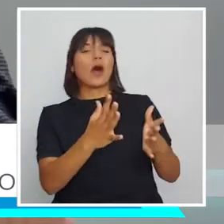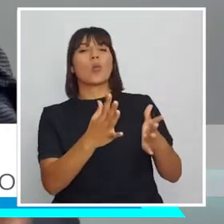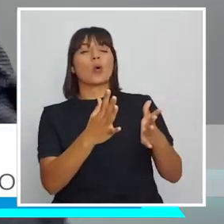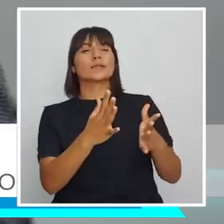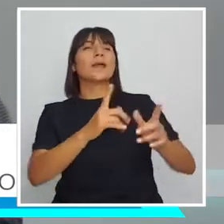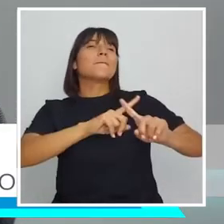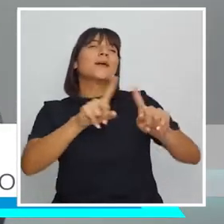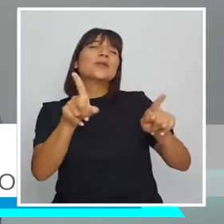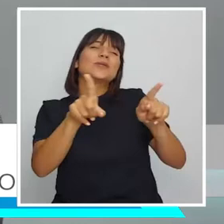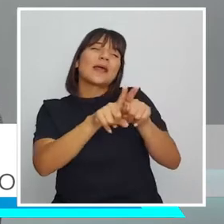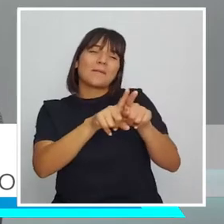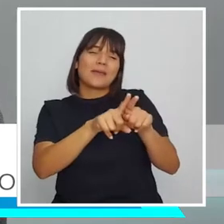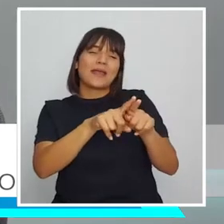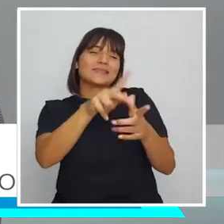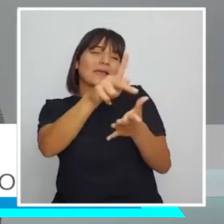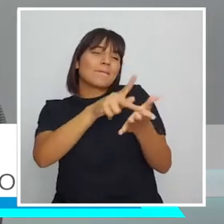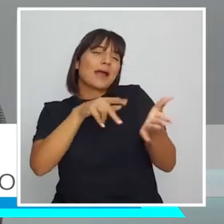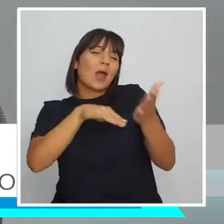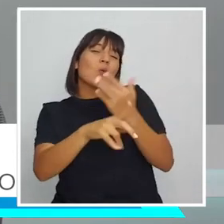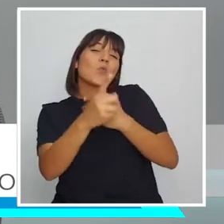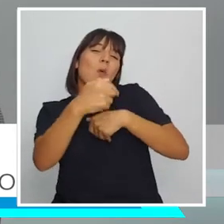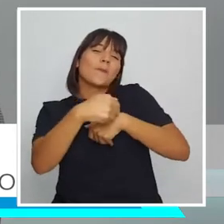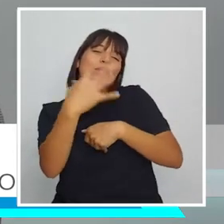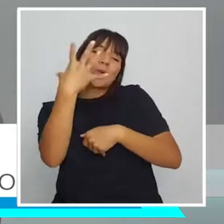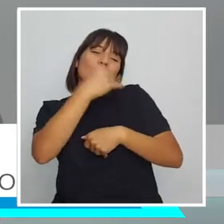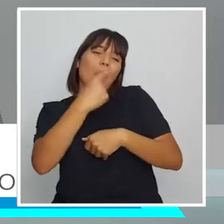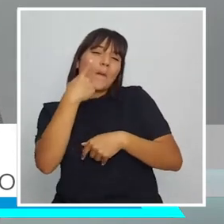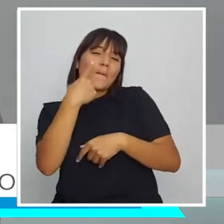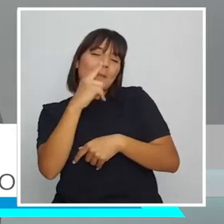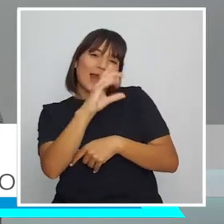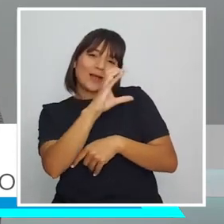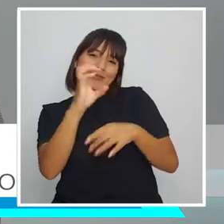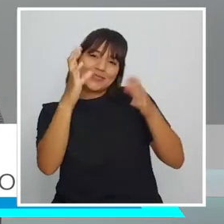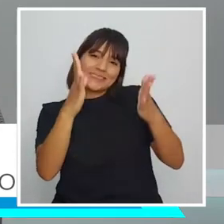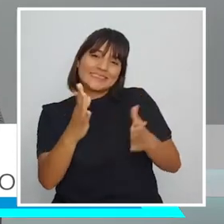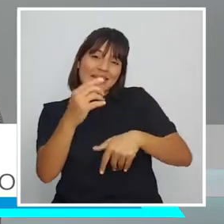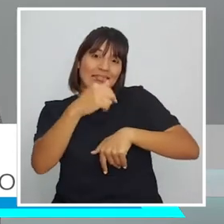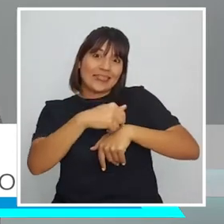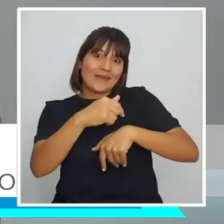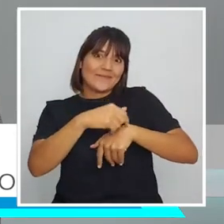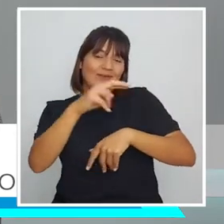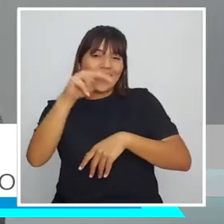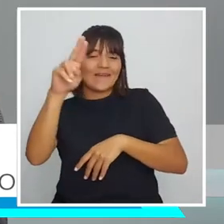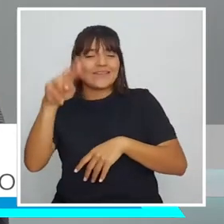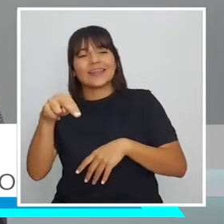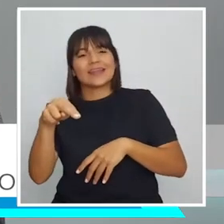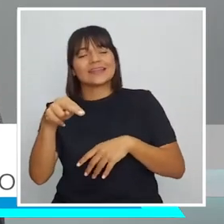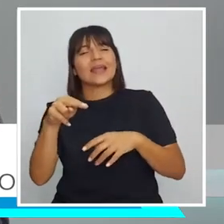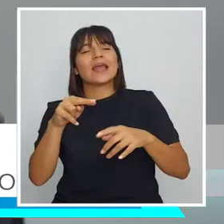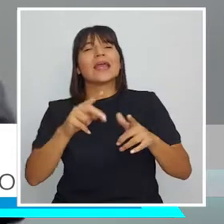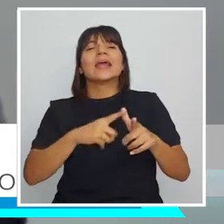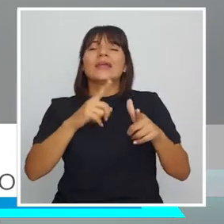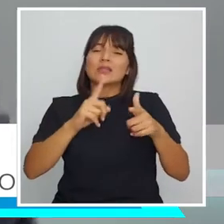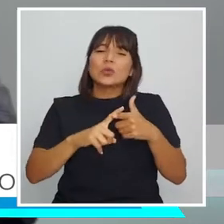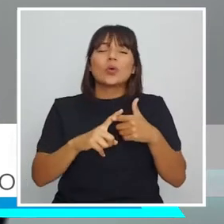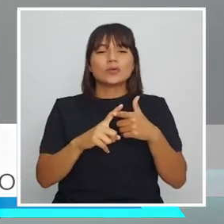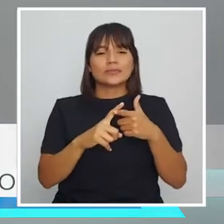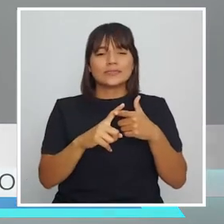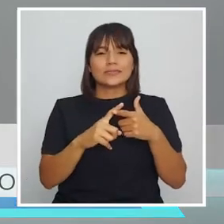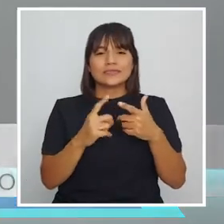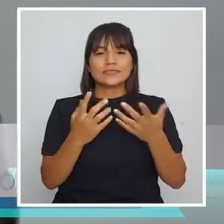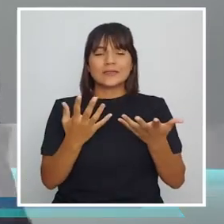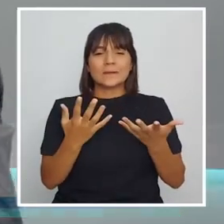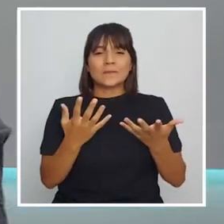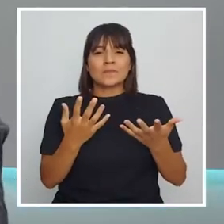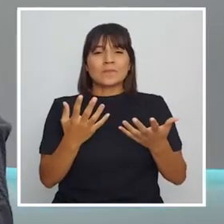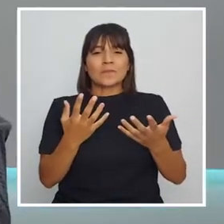linda para nosotros los ticos, ¿verdad? Y es las fiestas de Navidad. De manera que entonces suma